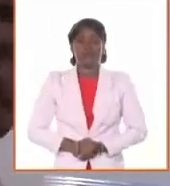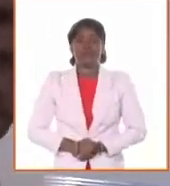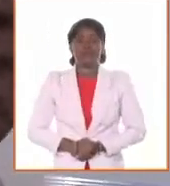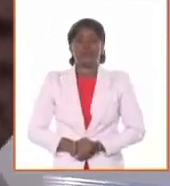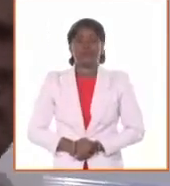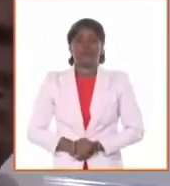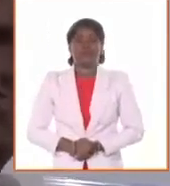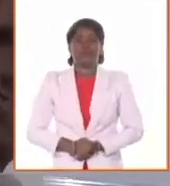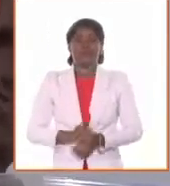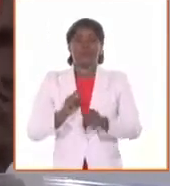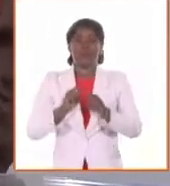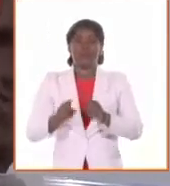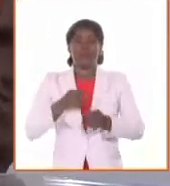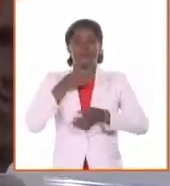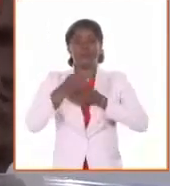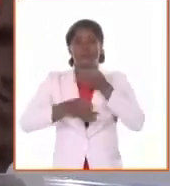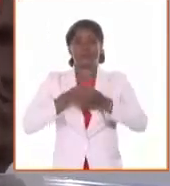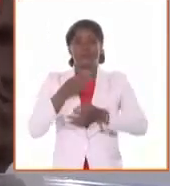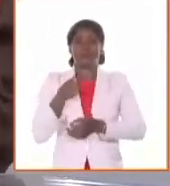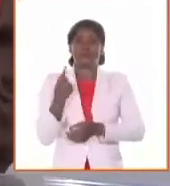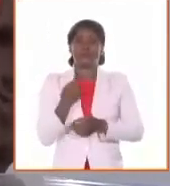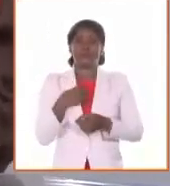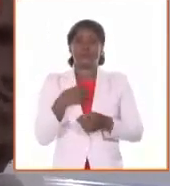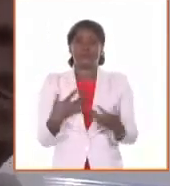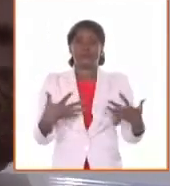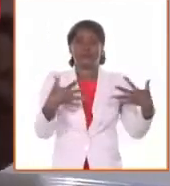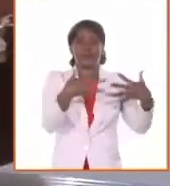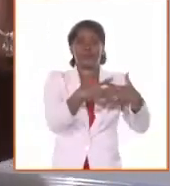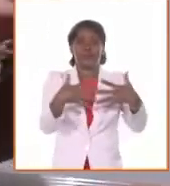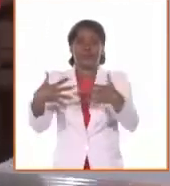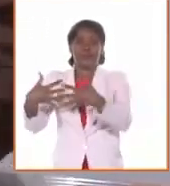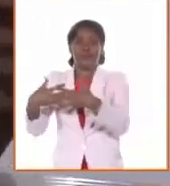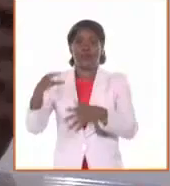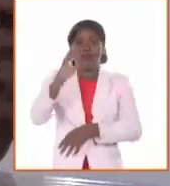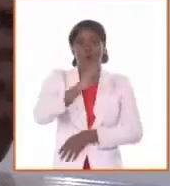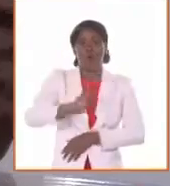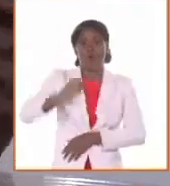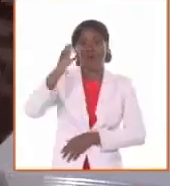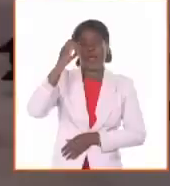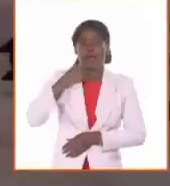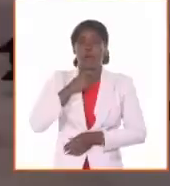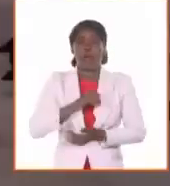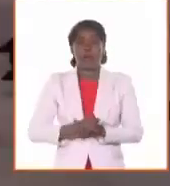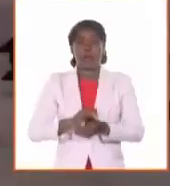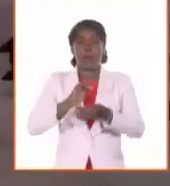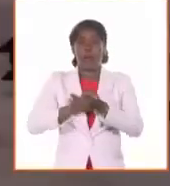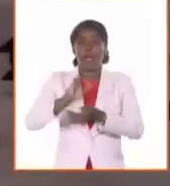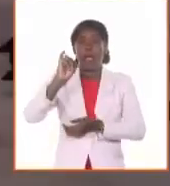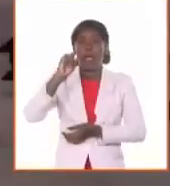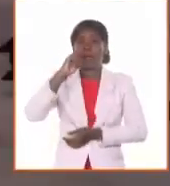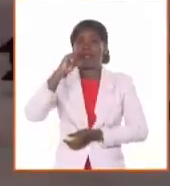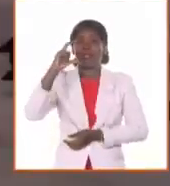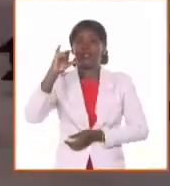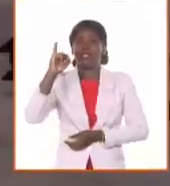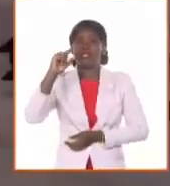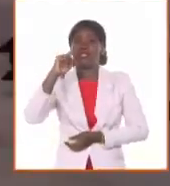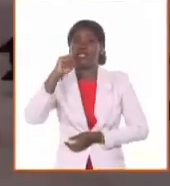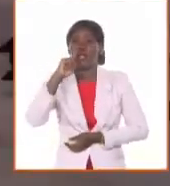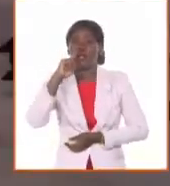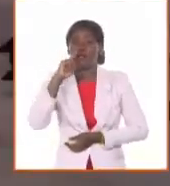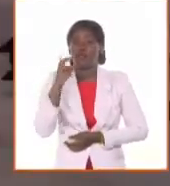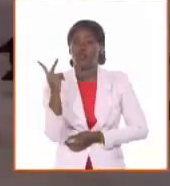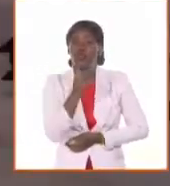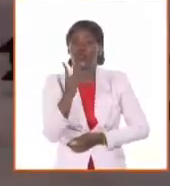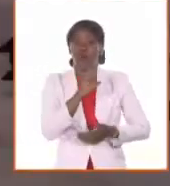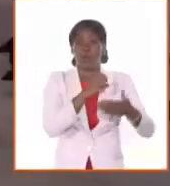que hablaba nosotros tenemos relaciones de coordinación con otros organismos por ejemplo con el minsi con el mincin estamos trabajando con el registro